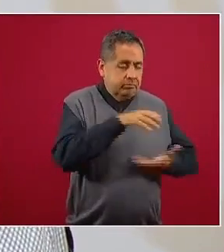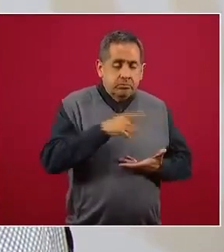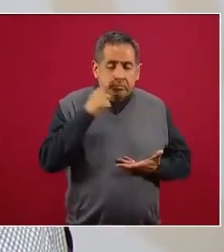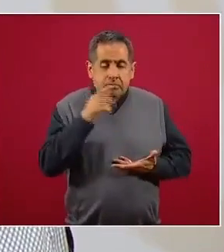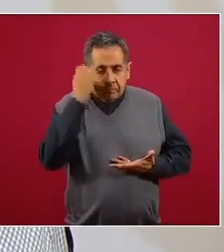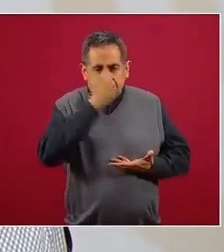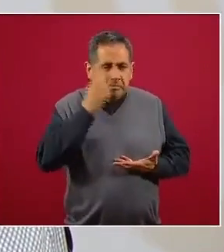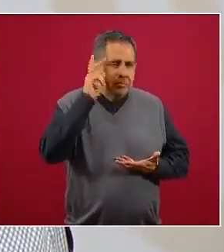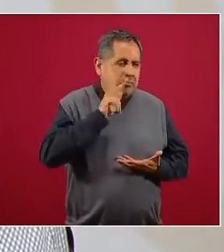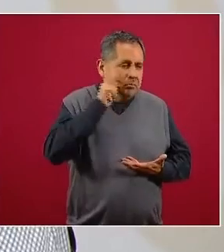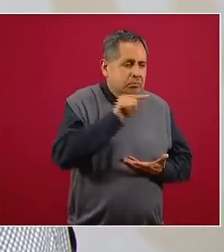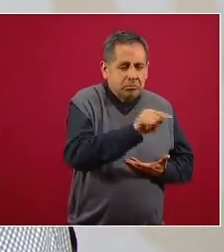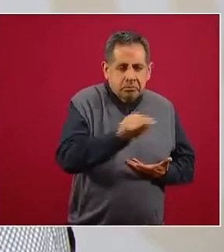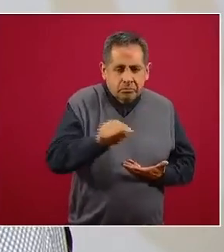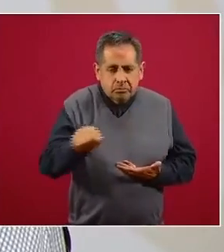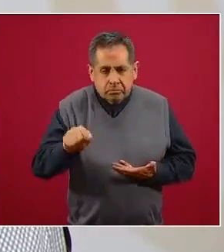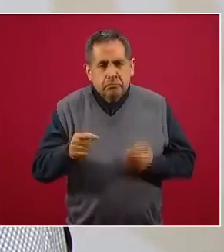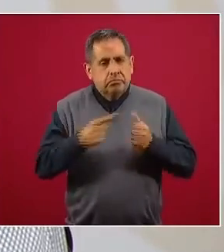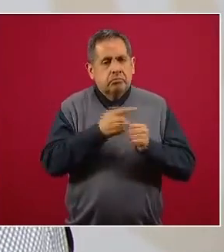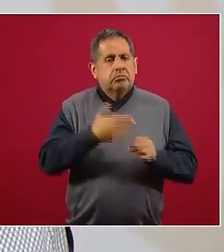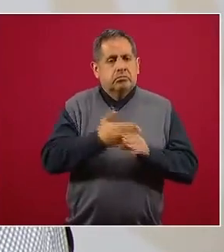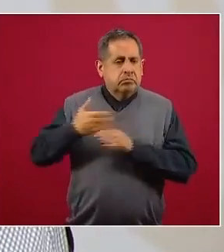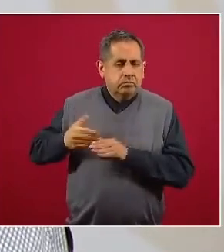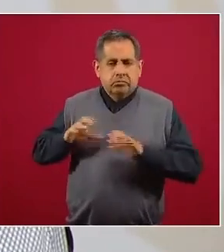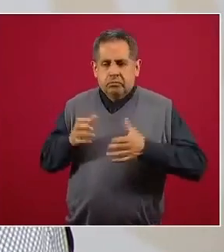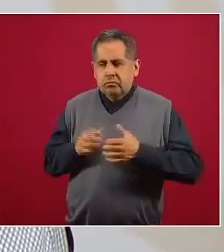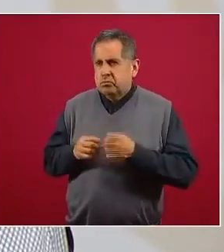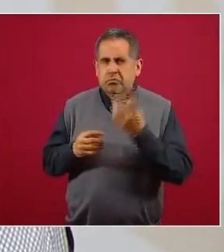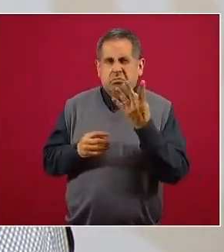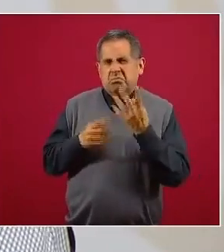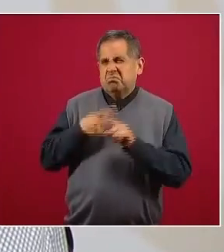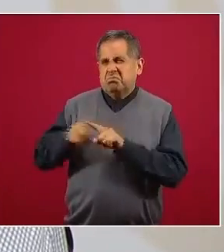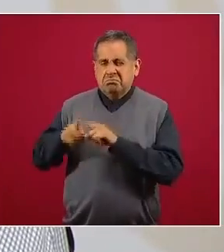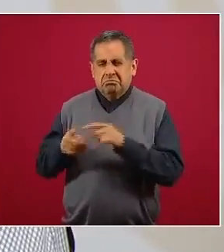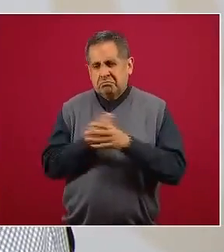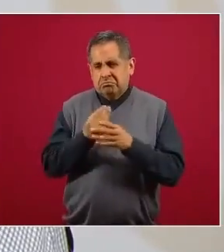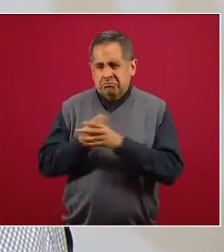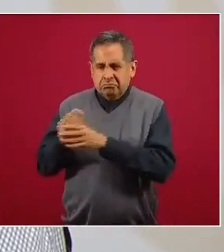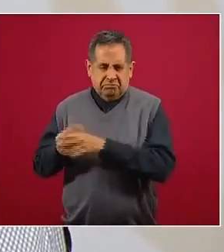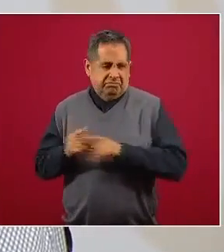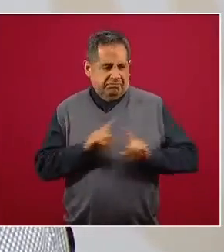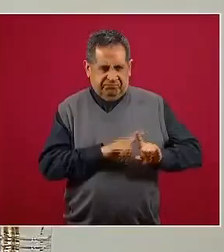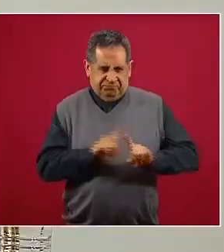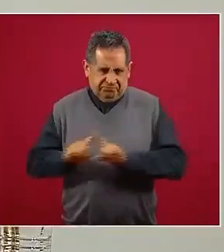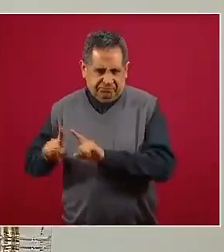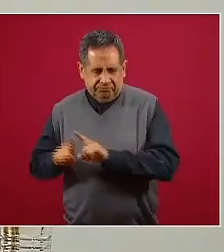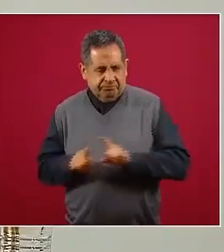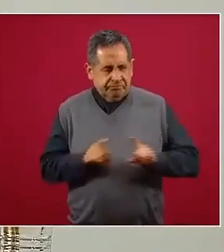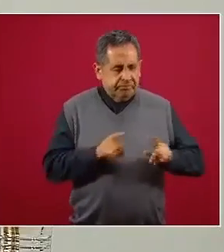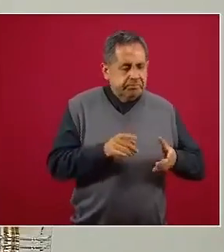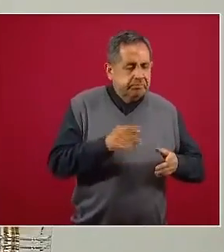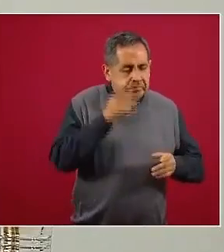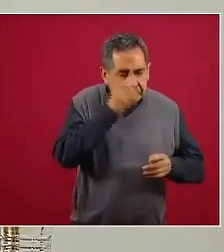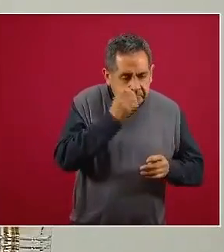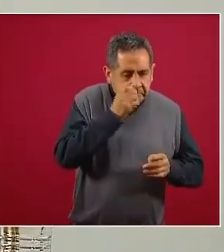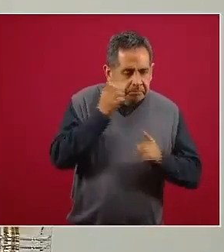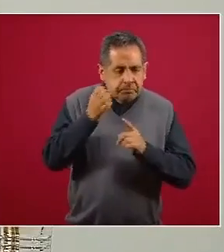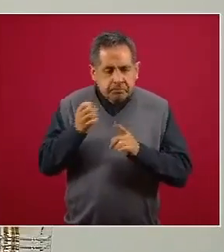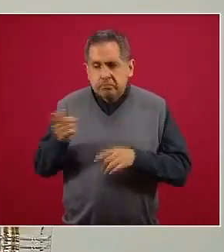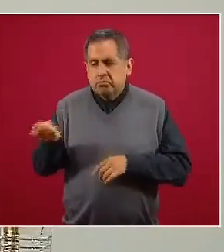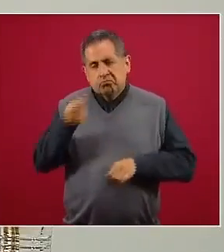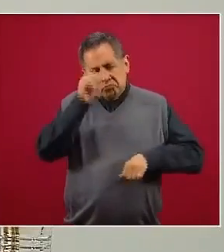realizar este tipo de estudios se llevaron a valorar prácticamente 4 kits diferentes, y se emitió